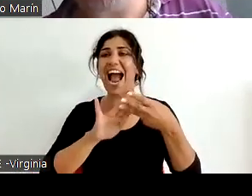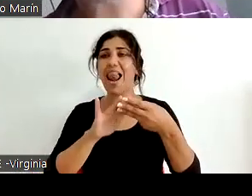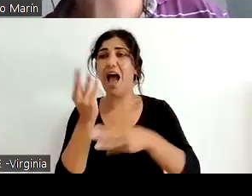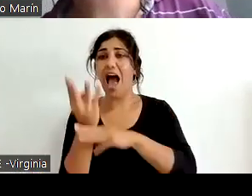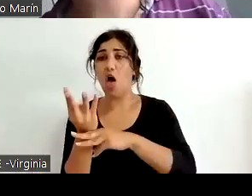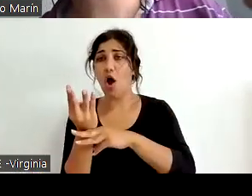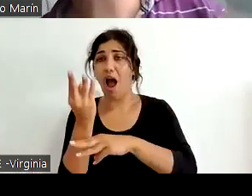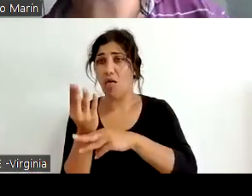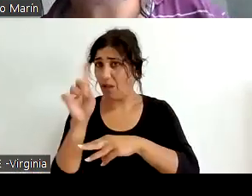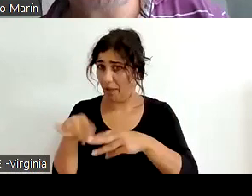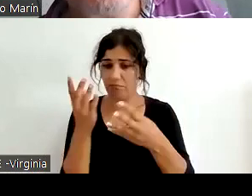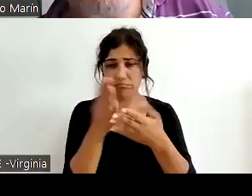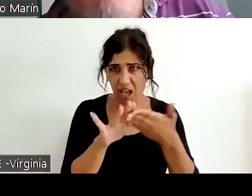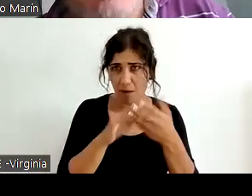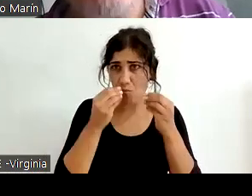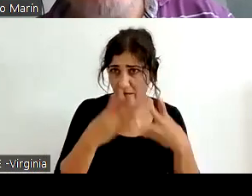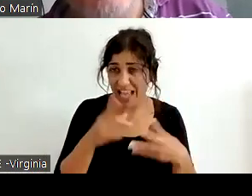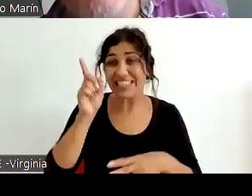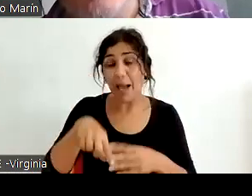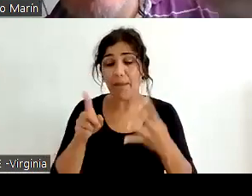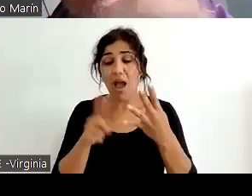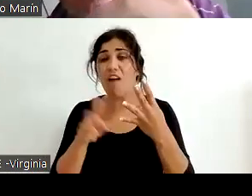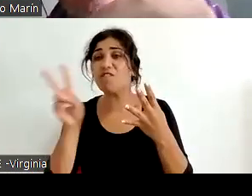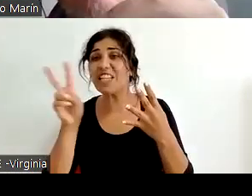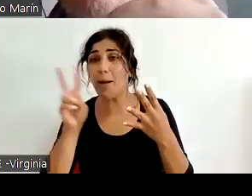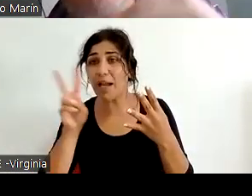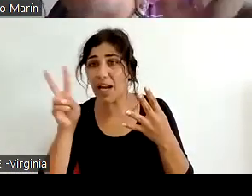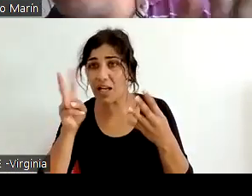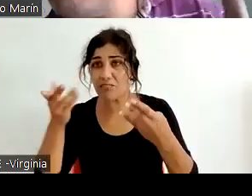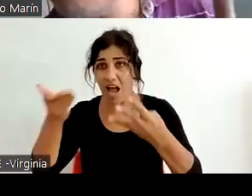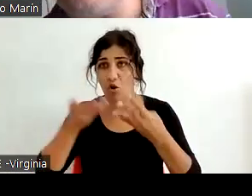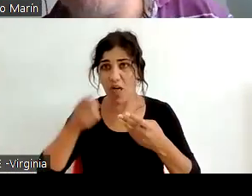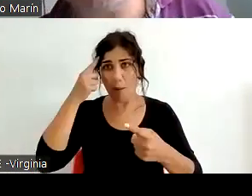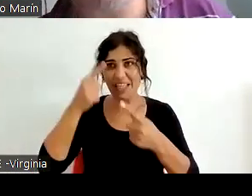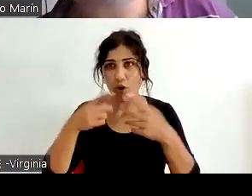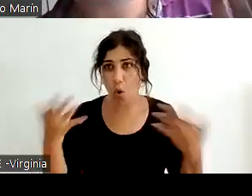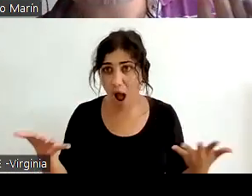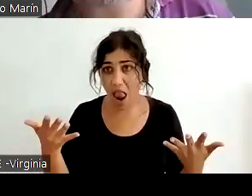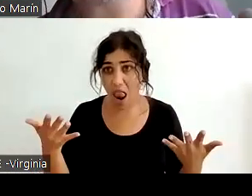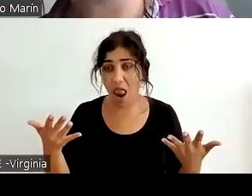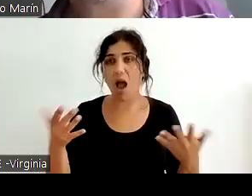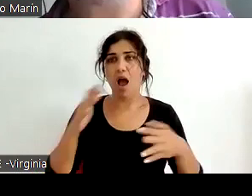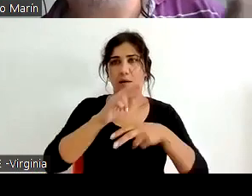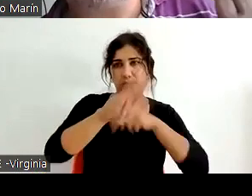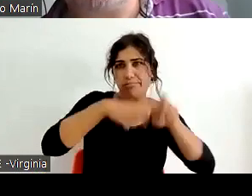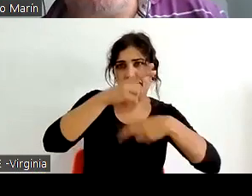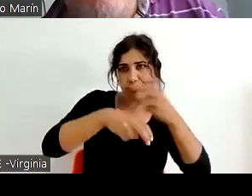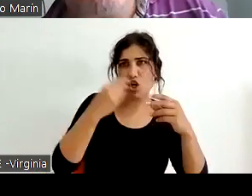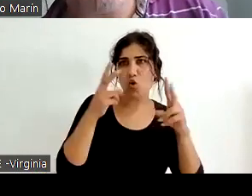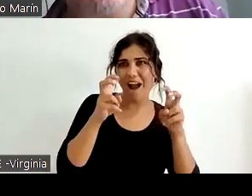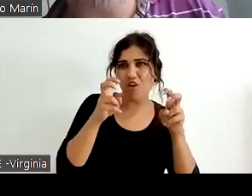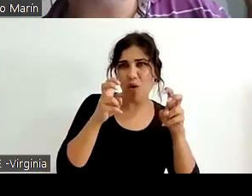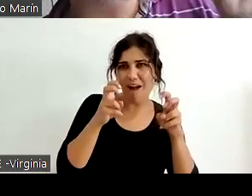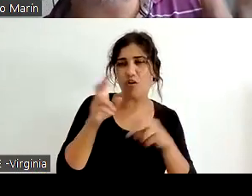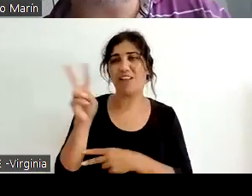venir muy bien. Vamos a necesitar vitaminas que nos ayuden a regenerar, sobre todo la vitamina C va a ser esencial porque